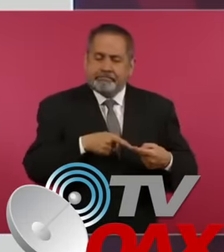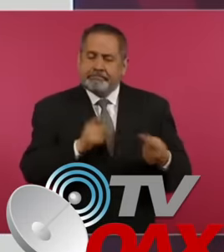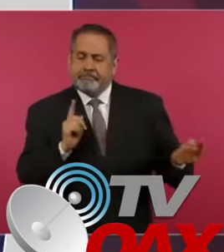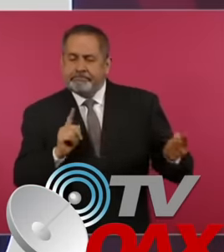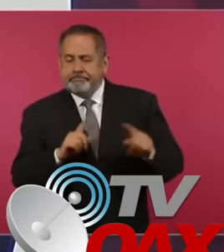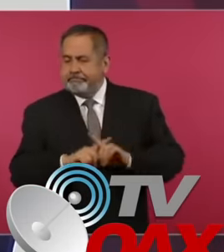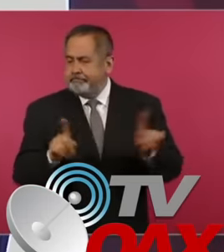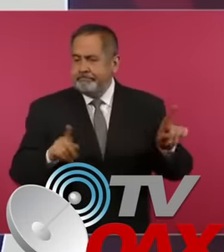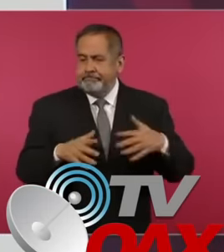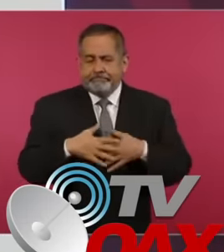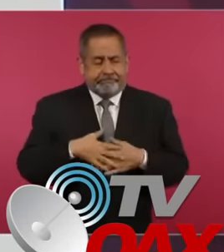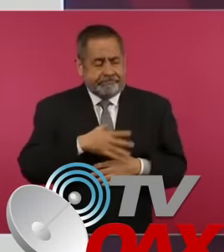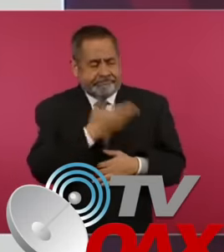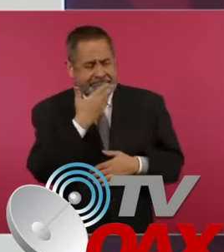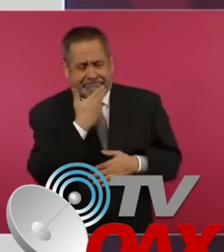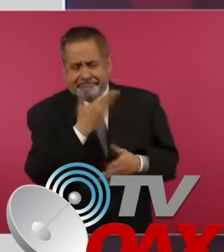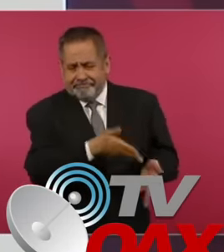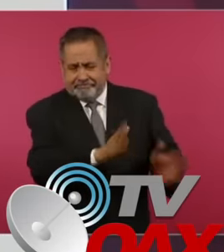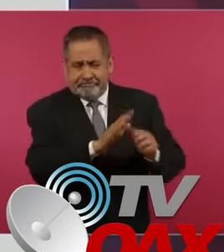El conservador,